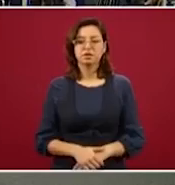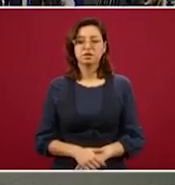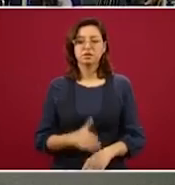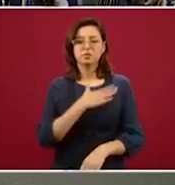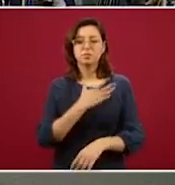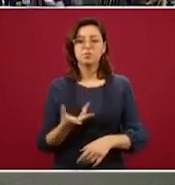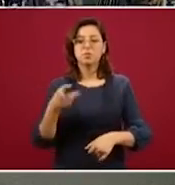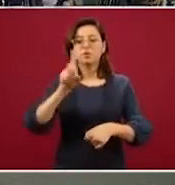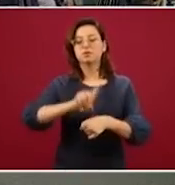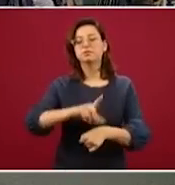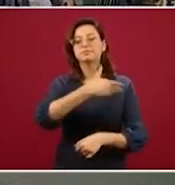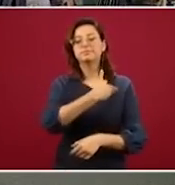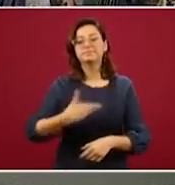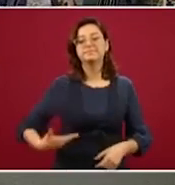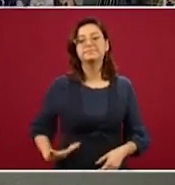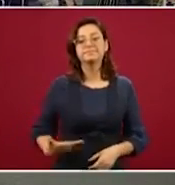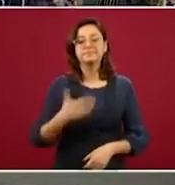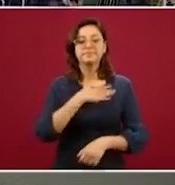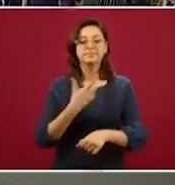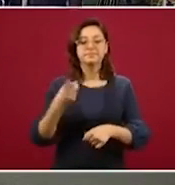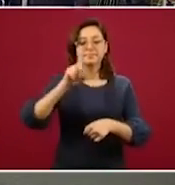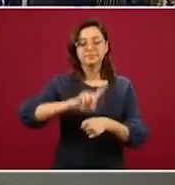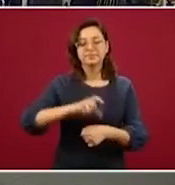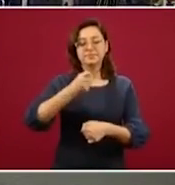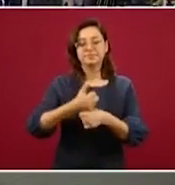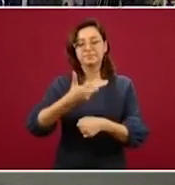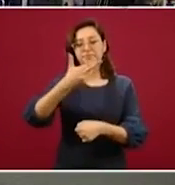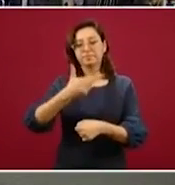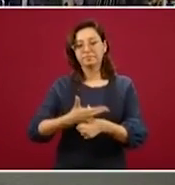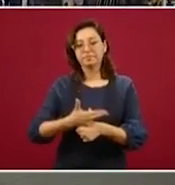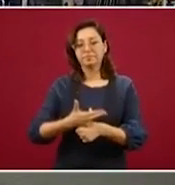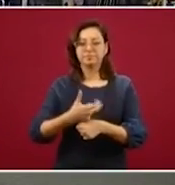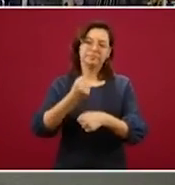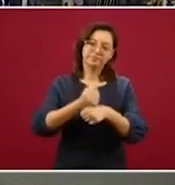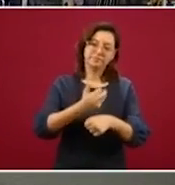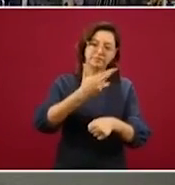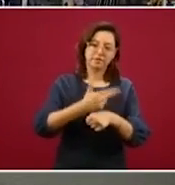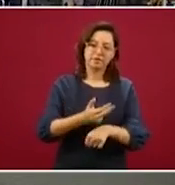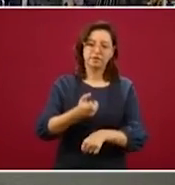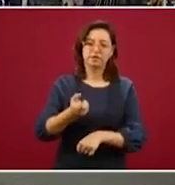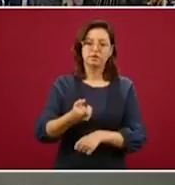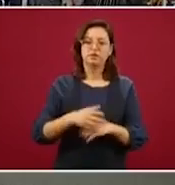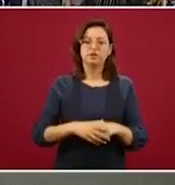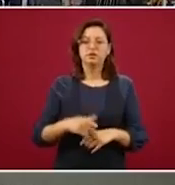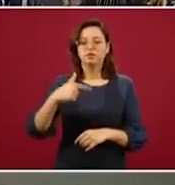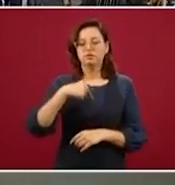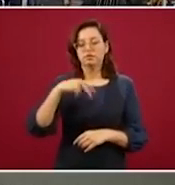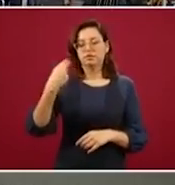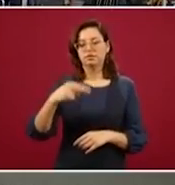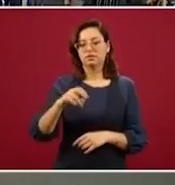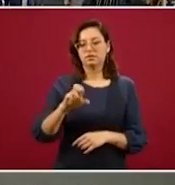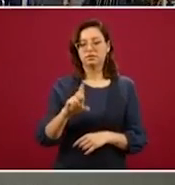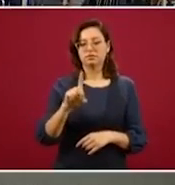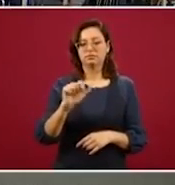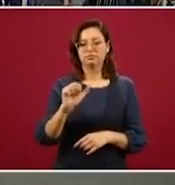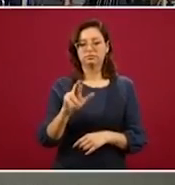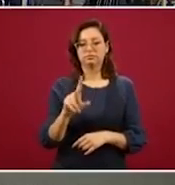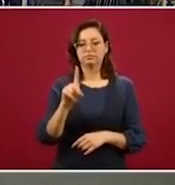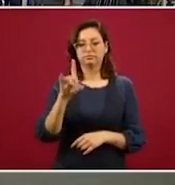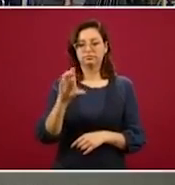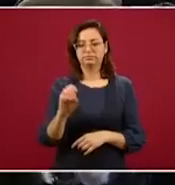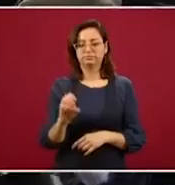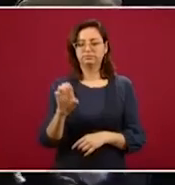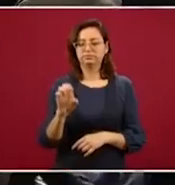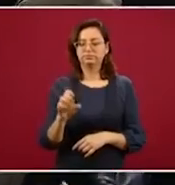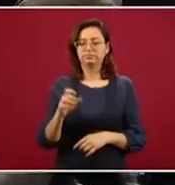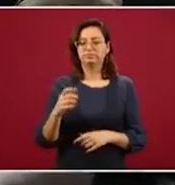Buenos días, señor presidente. Buenos días, secretaria y secretaria. Eduardo Esquivel Ancona, Análisis